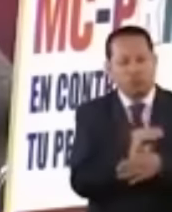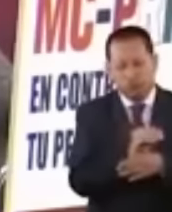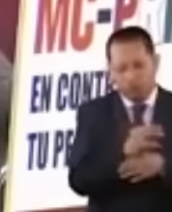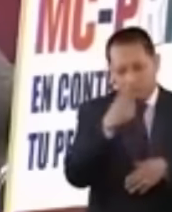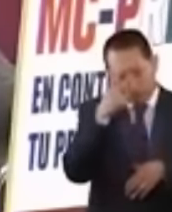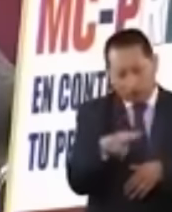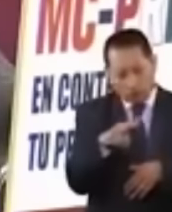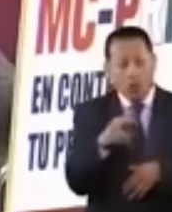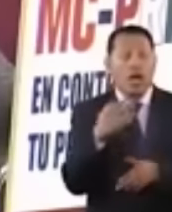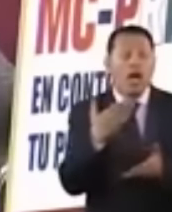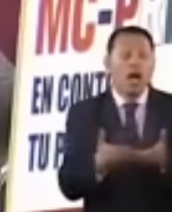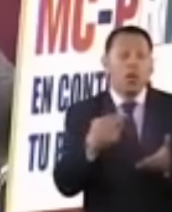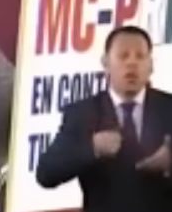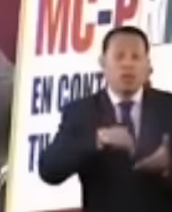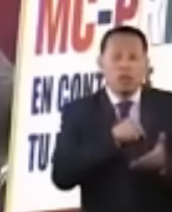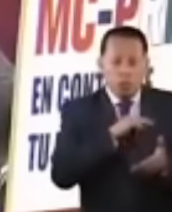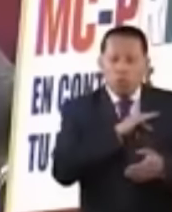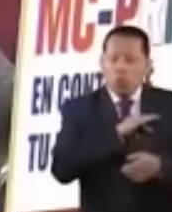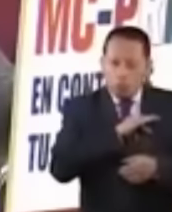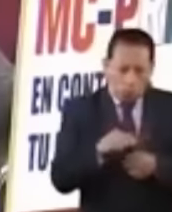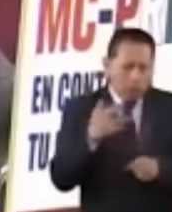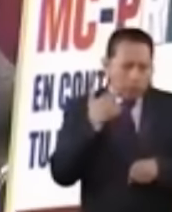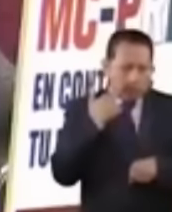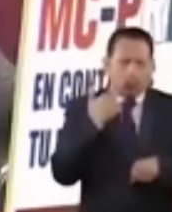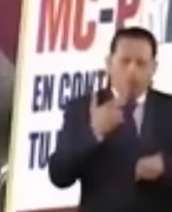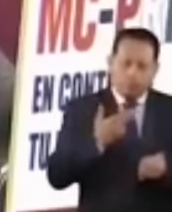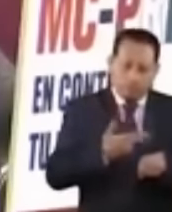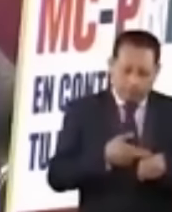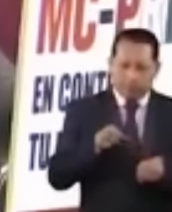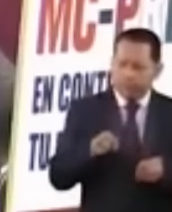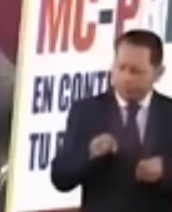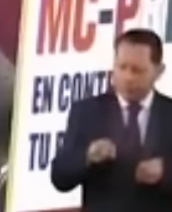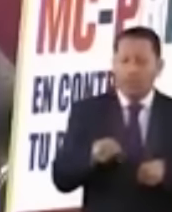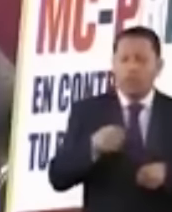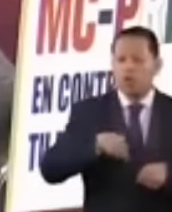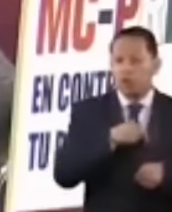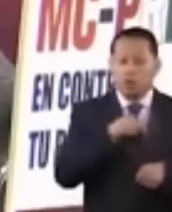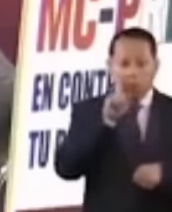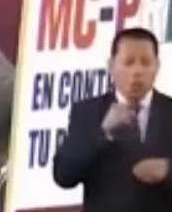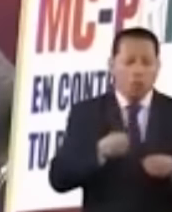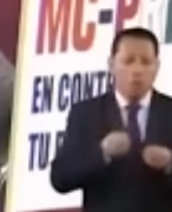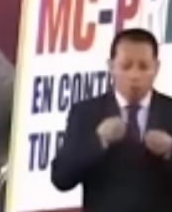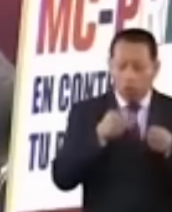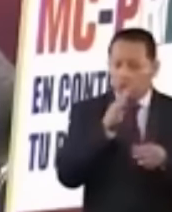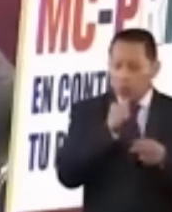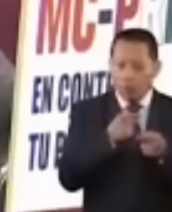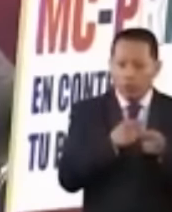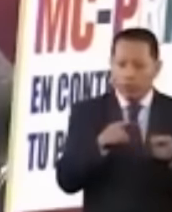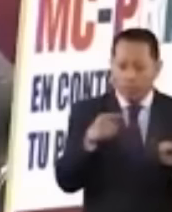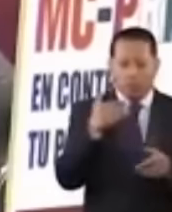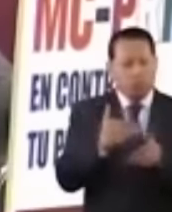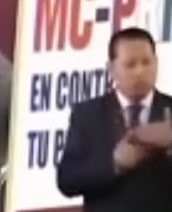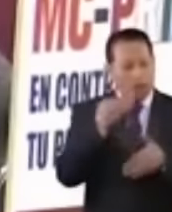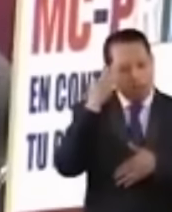mexicano. Nosotros ahora vamos a volvernos responsables de estas violencias que vivimos las mujeres y que no pudimos desarrollar durante mucho